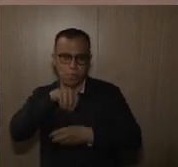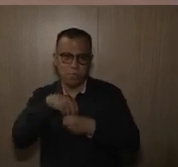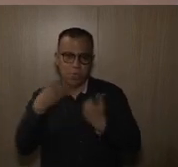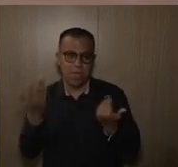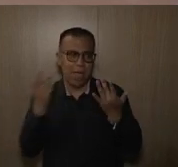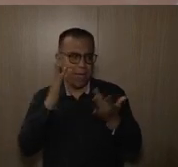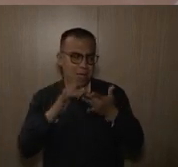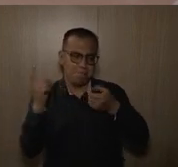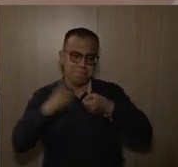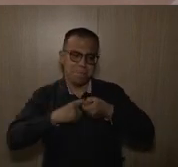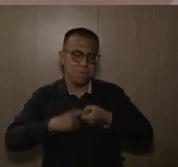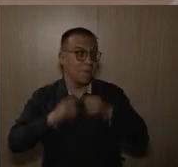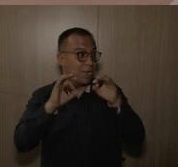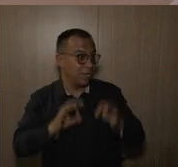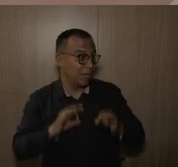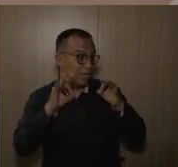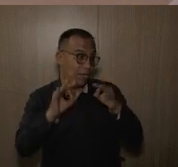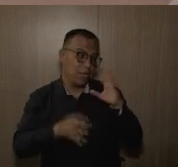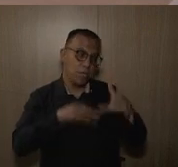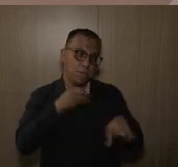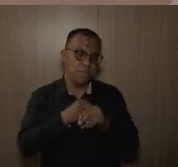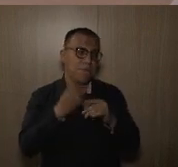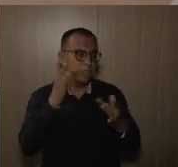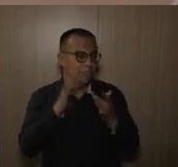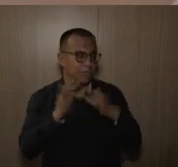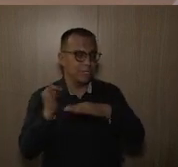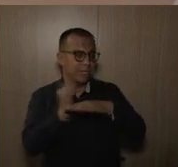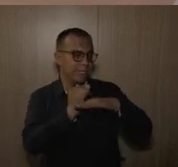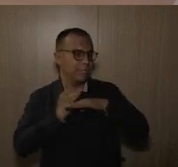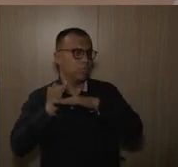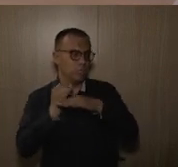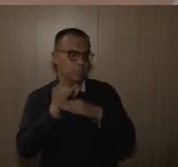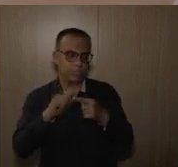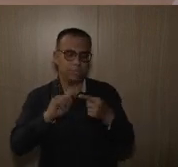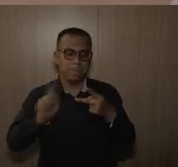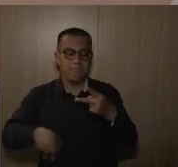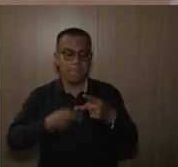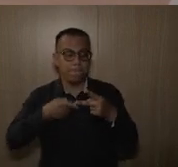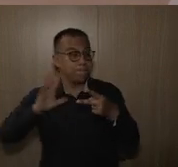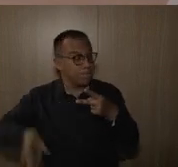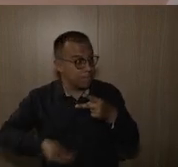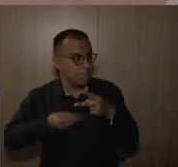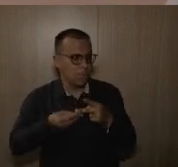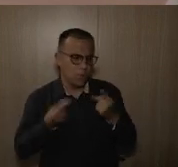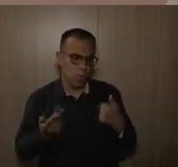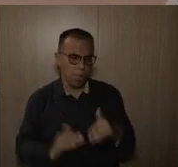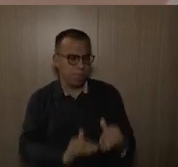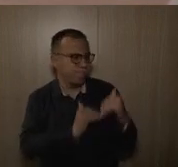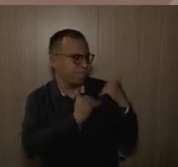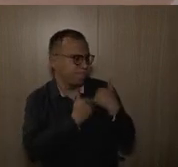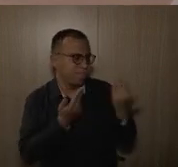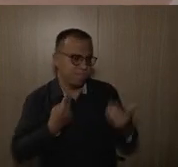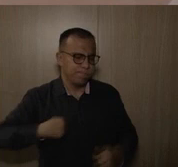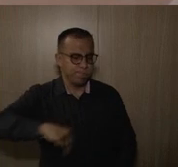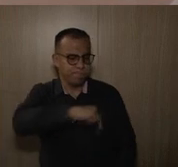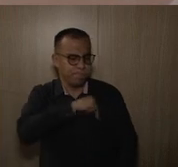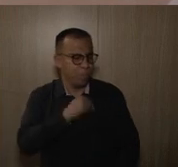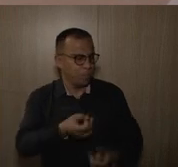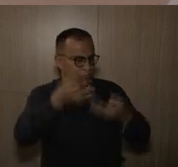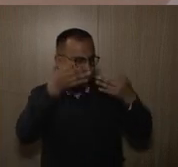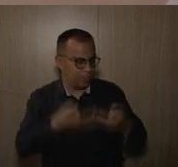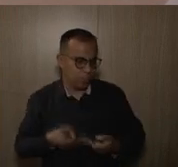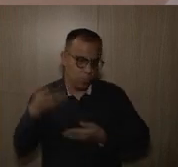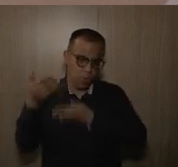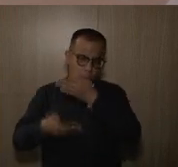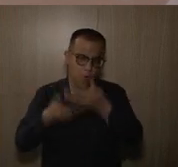registro calificado y trámites institucionales. Adicionalmente, nosotros somos los encargados de brindar el soporte